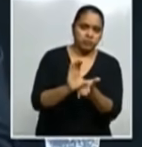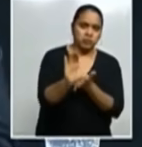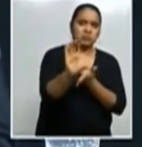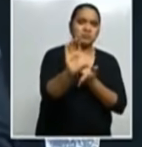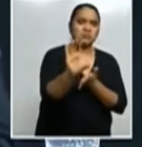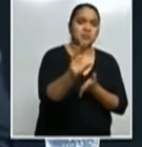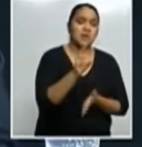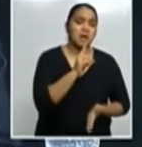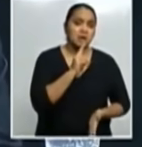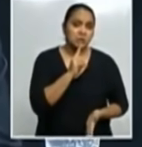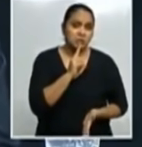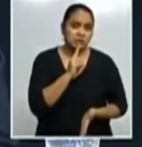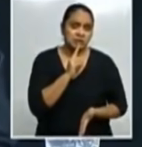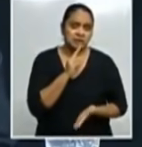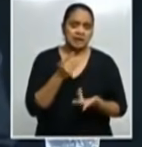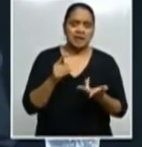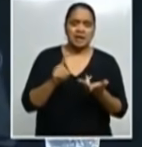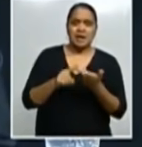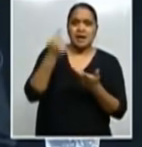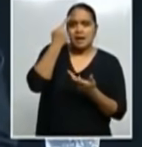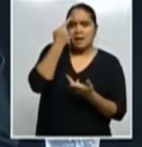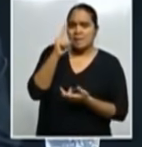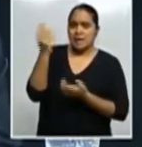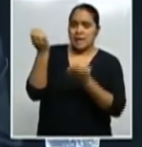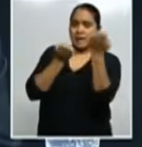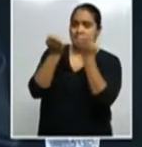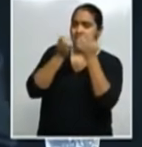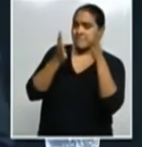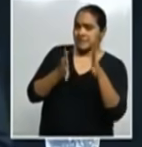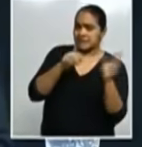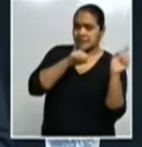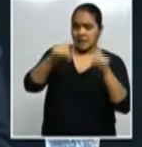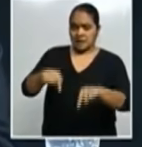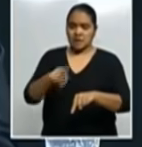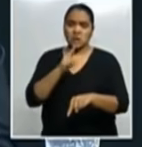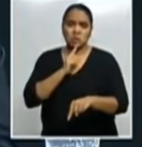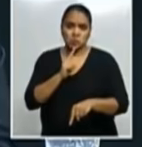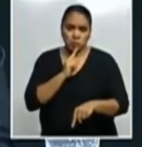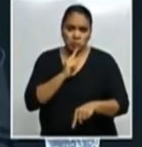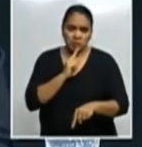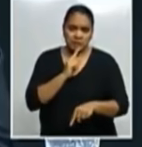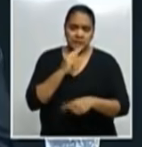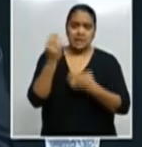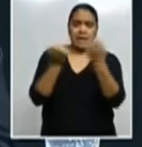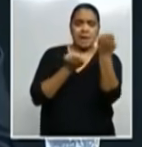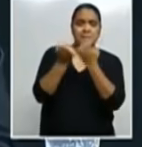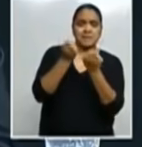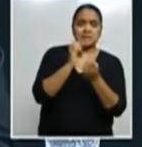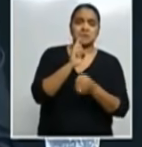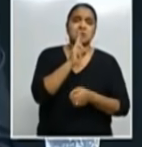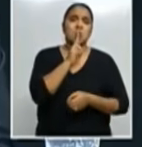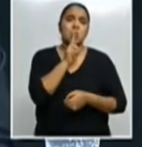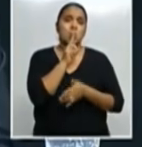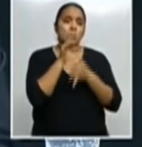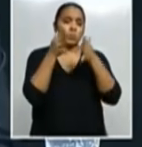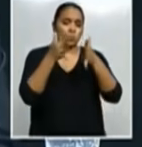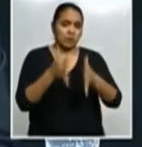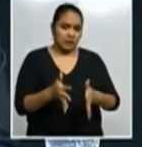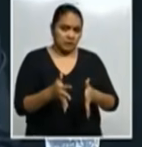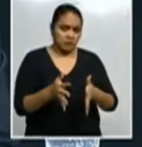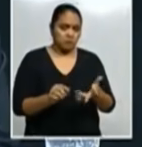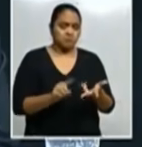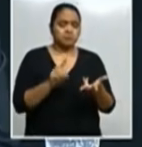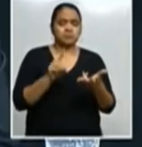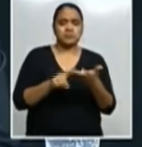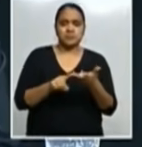familias, inversionistas locales, extranjeros con intereses en el país, de que en Honduras